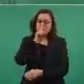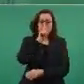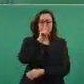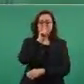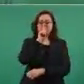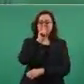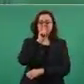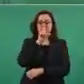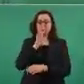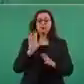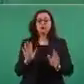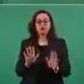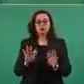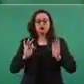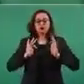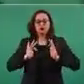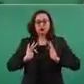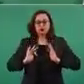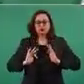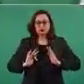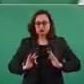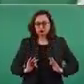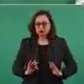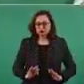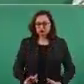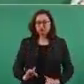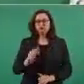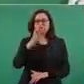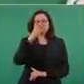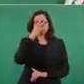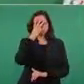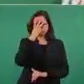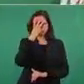queremos precipitar, es un asunto muy serio